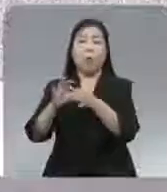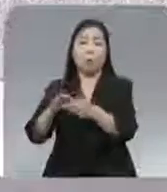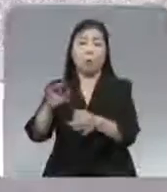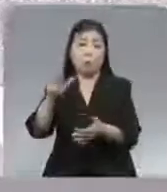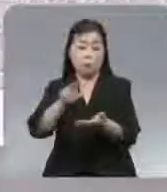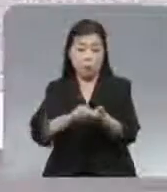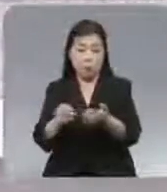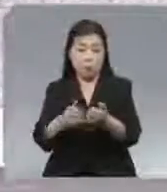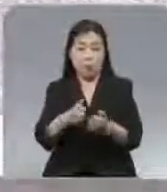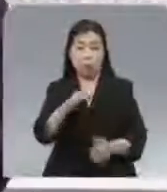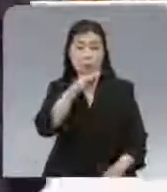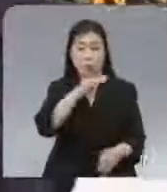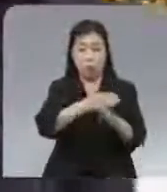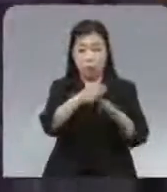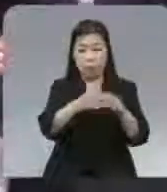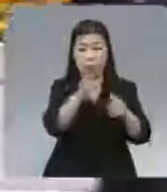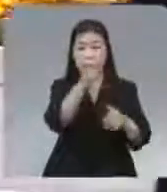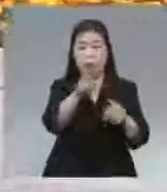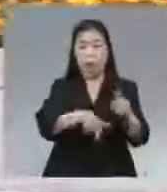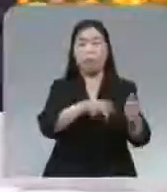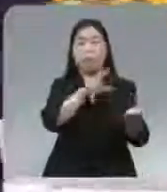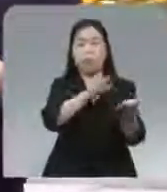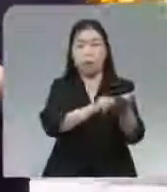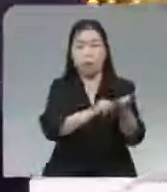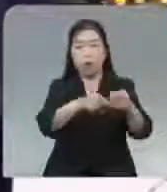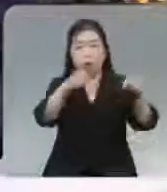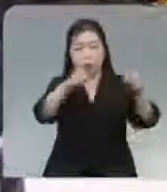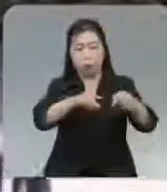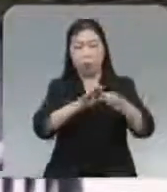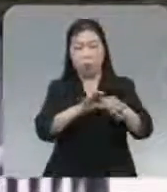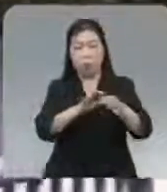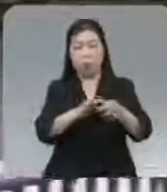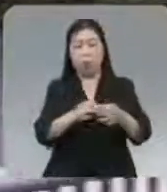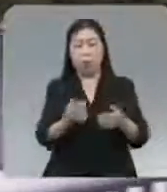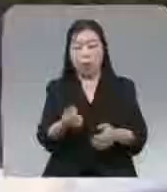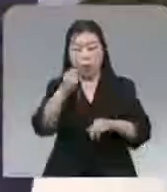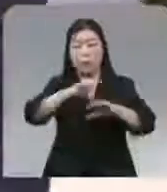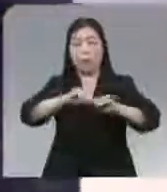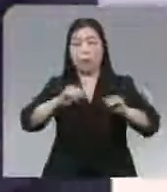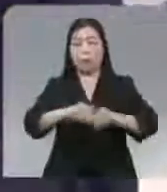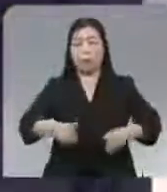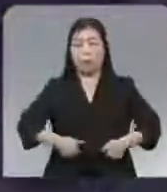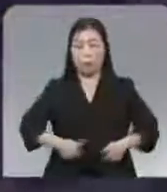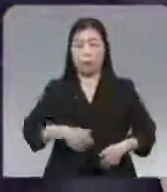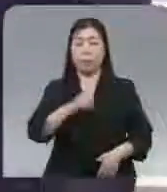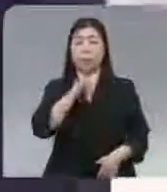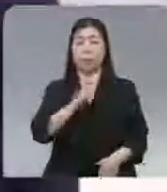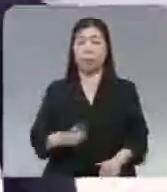de aguas de refrigeración por un nuevo acueducto que conecta el centro de investigación nuclear con el río cuyo